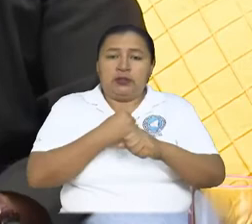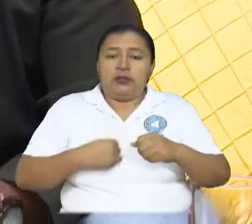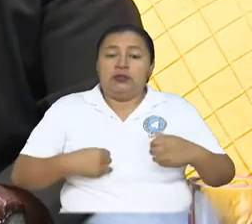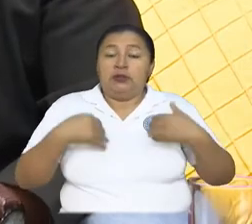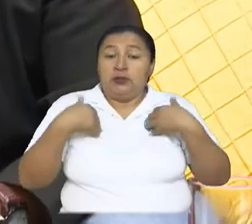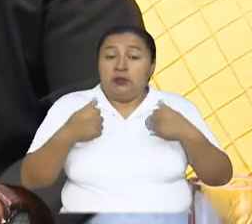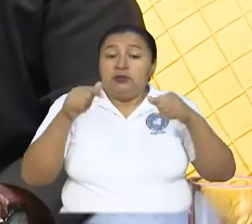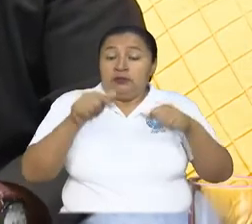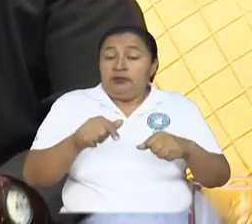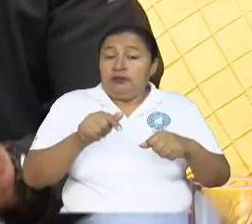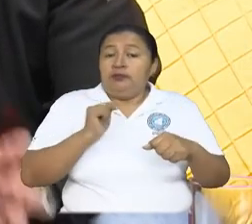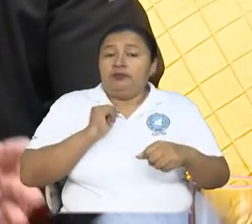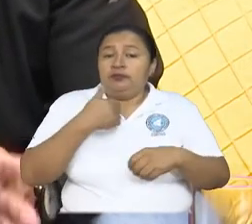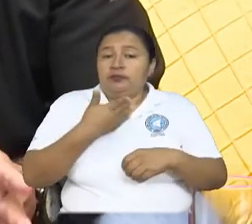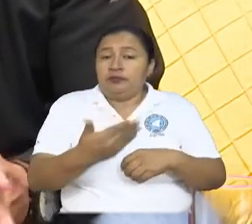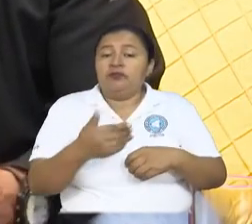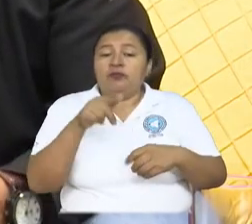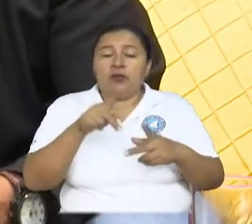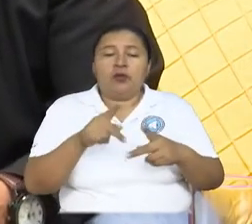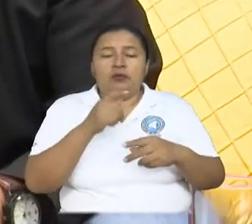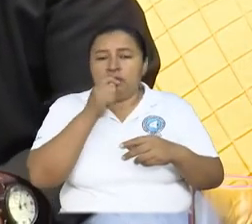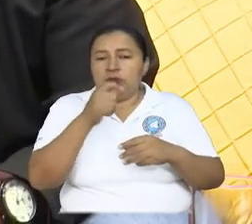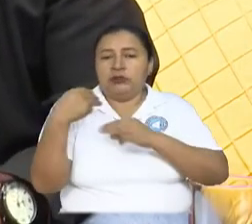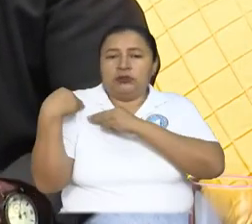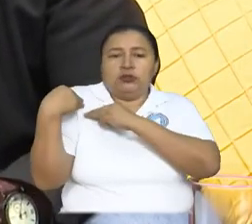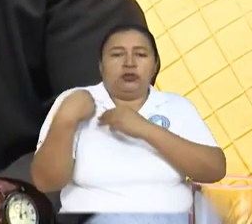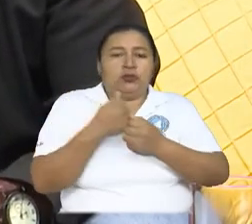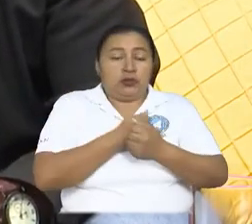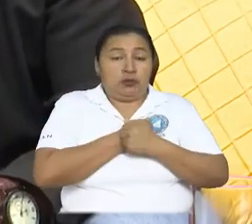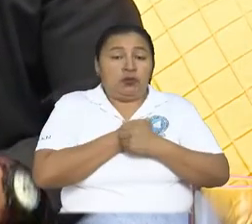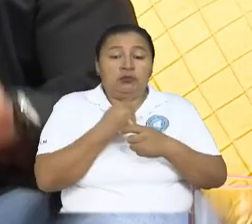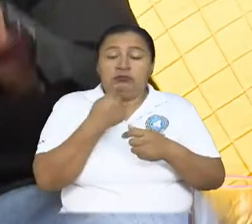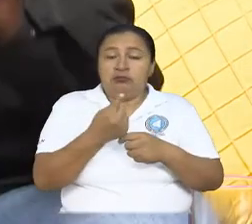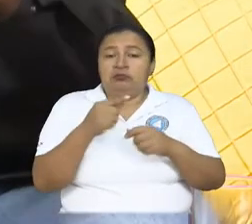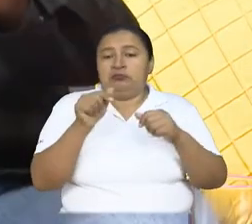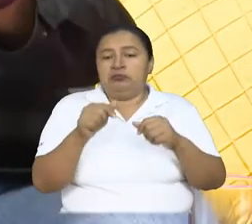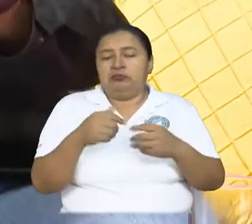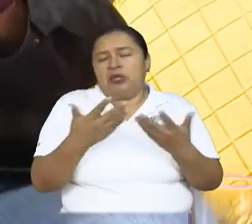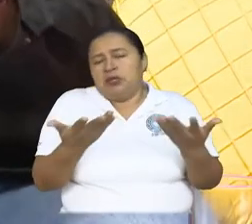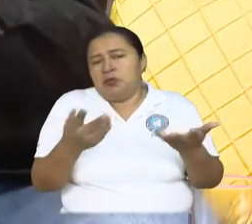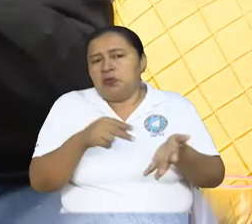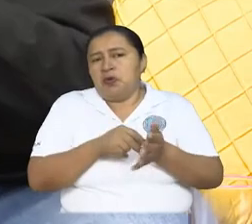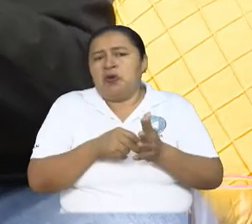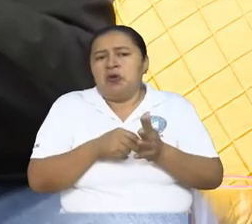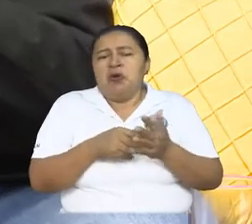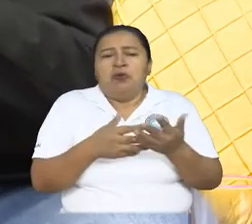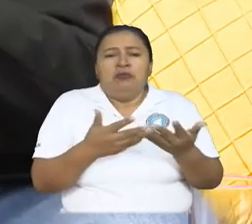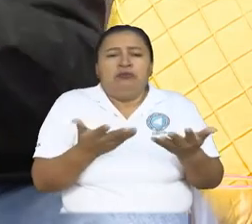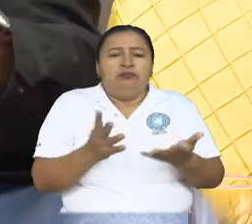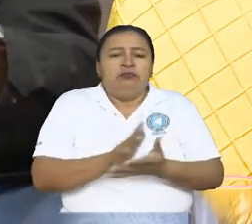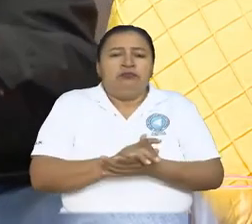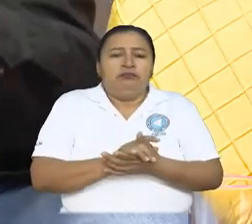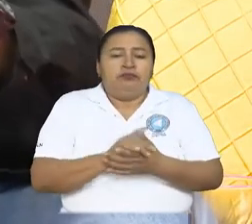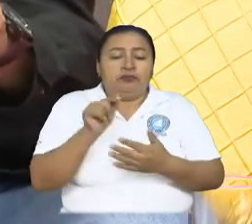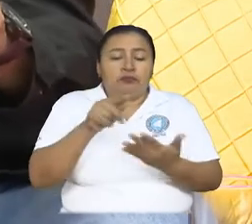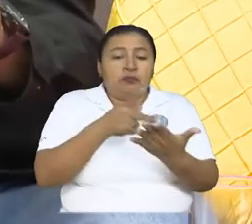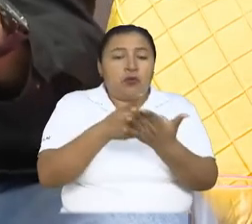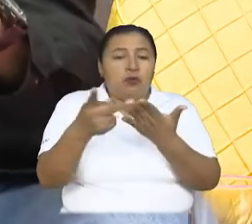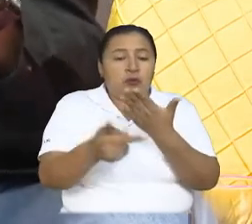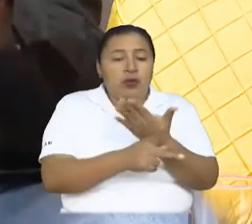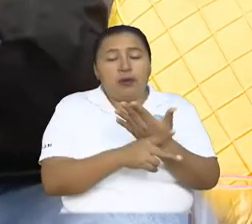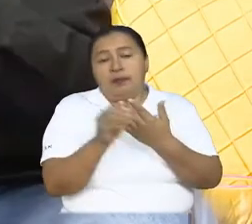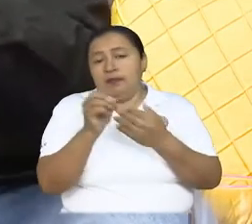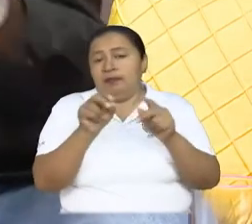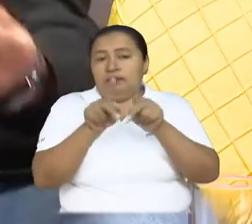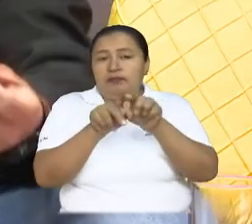eso es que esto esto digamos y programa nuestros planes